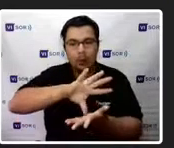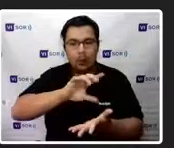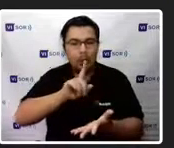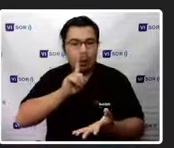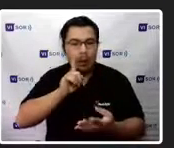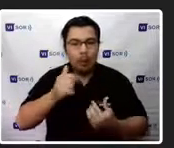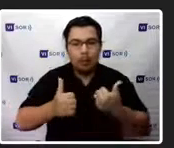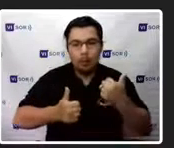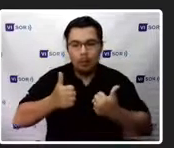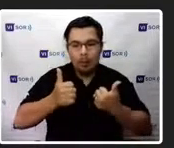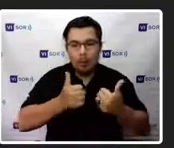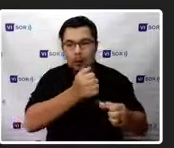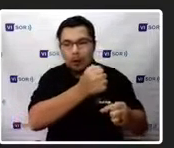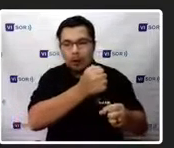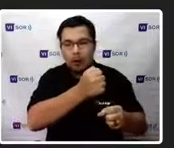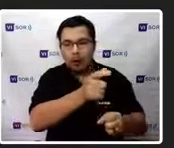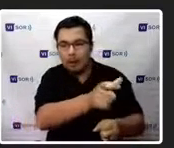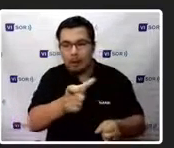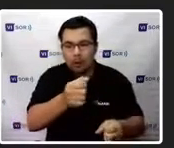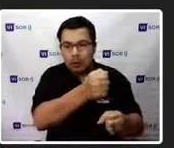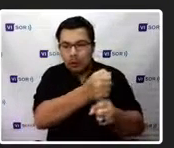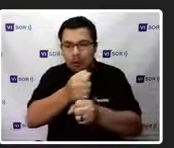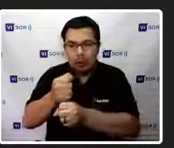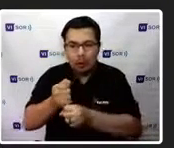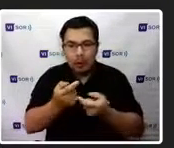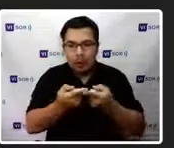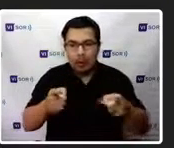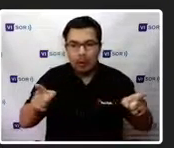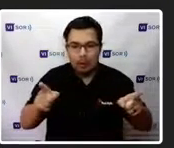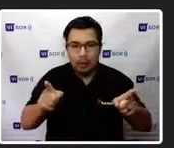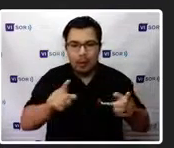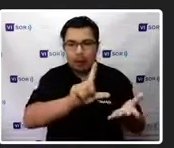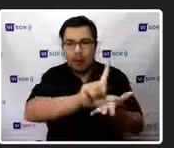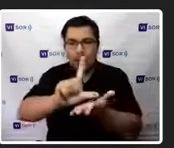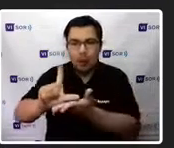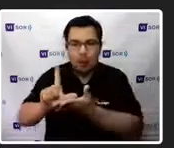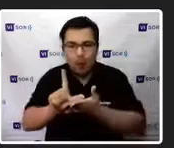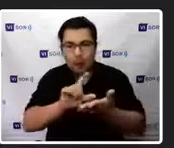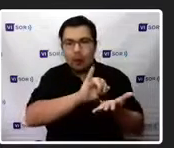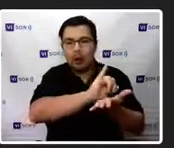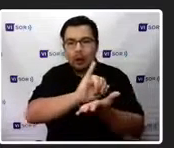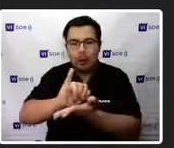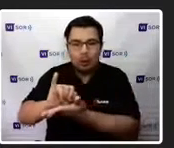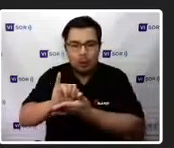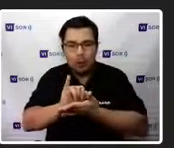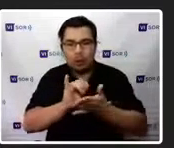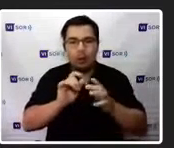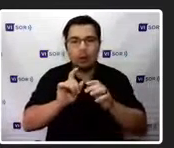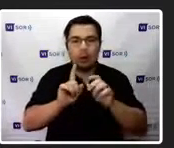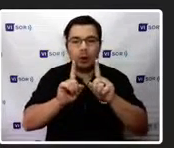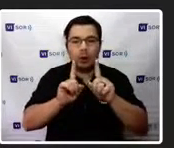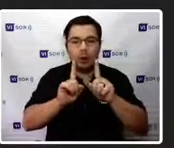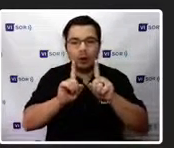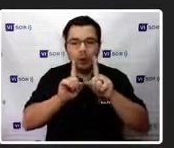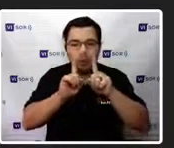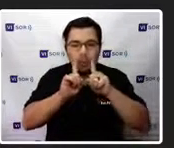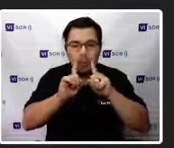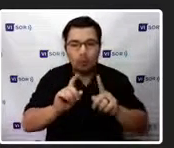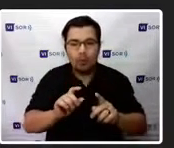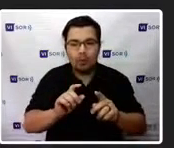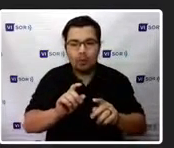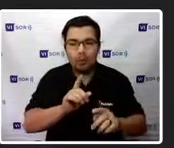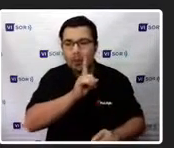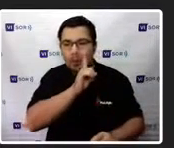distintas partes, en distintos hoteles, en distintos centros, agencias, tour operadores, desde el norte hasta el sur, lo cual nos